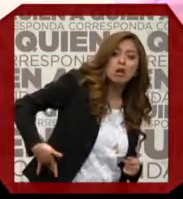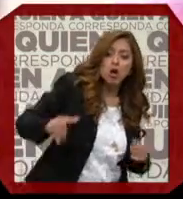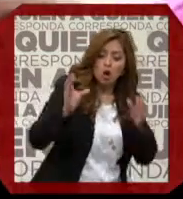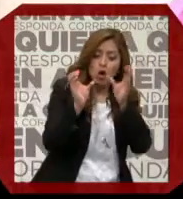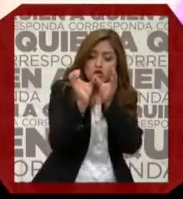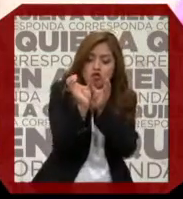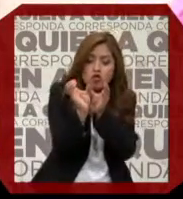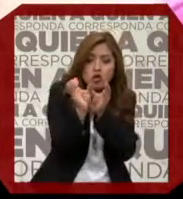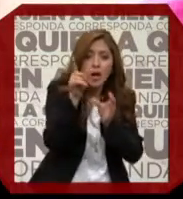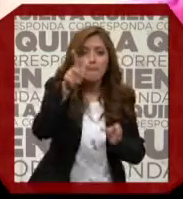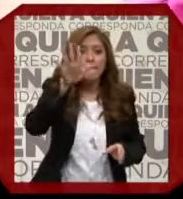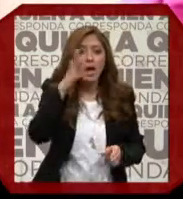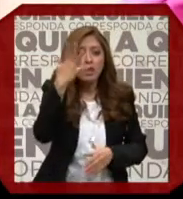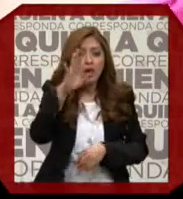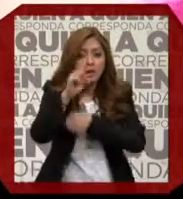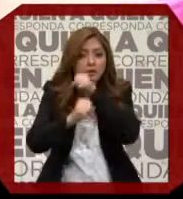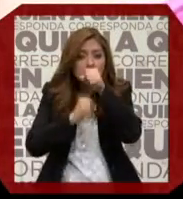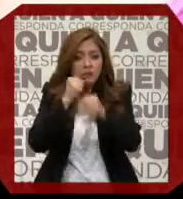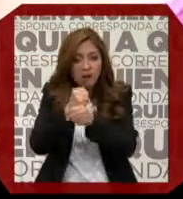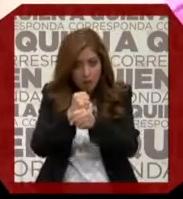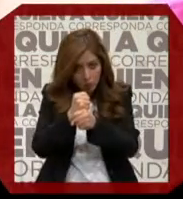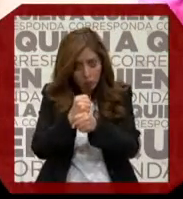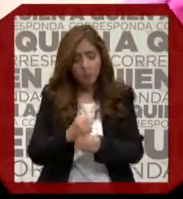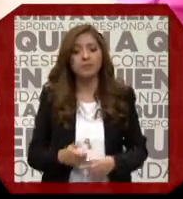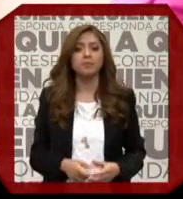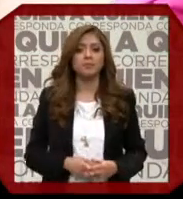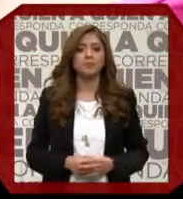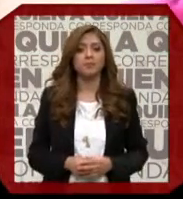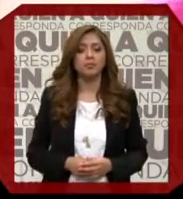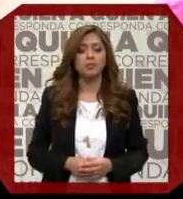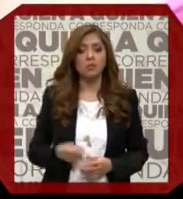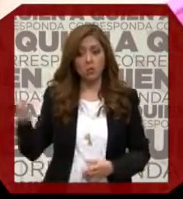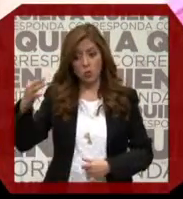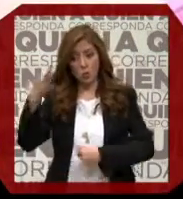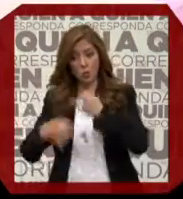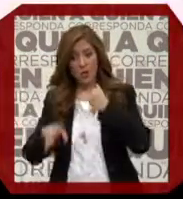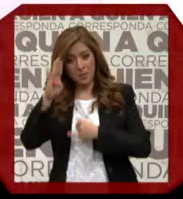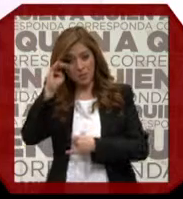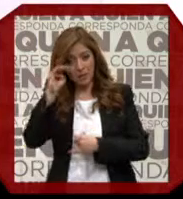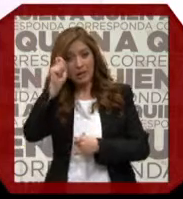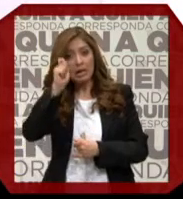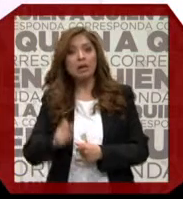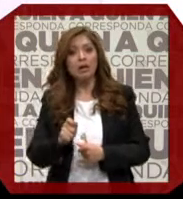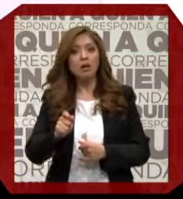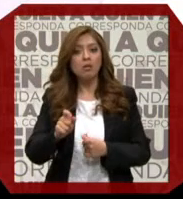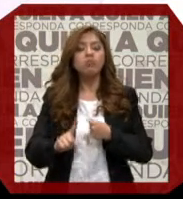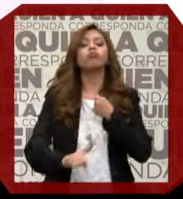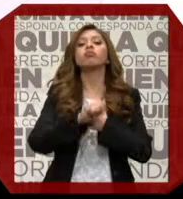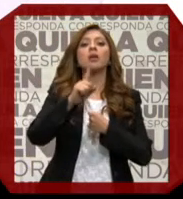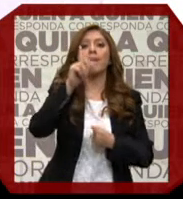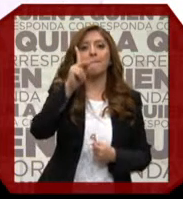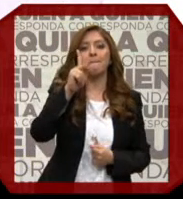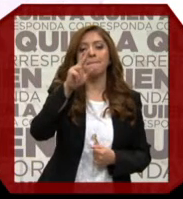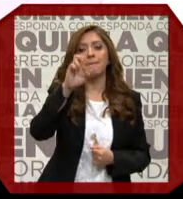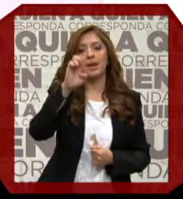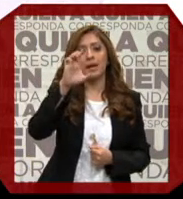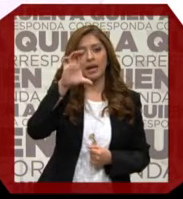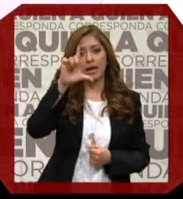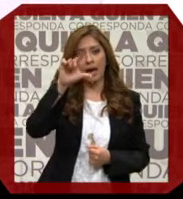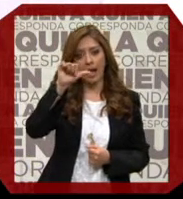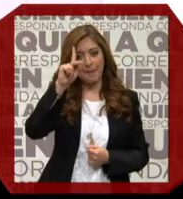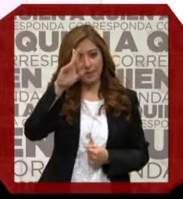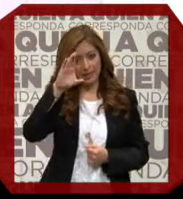años. Tuvo preeclampsia cuando nació su último bebé y eso se las vio muy, muy